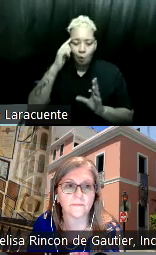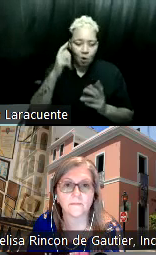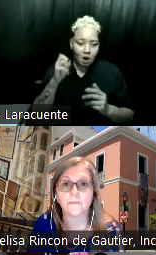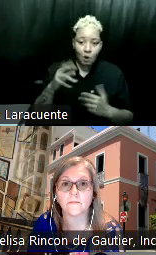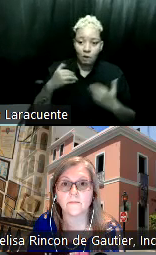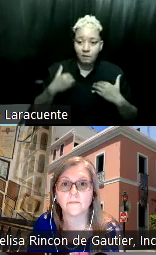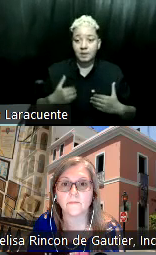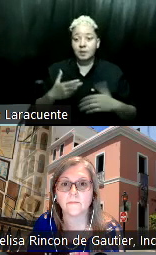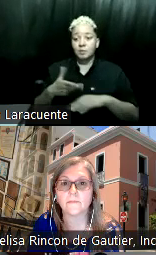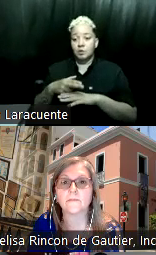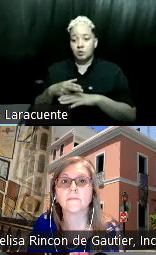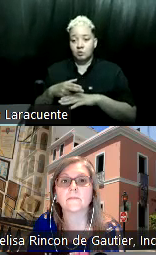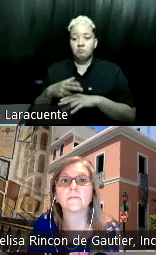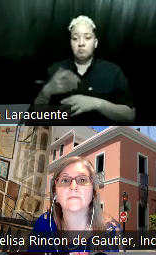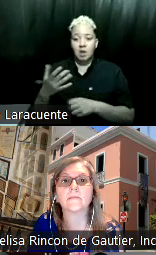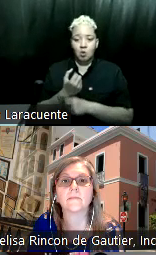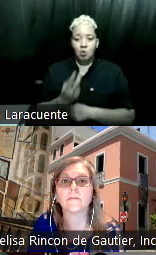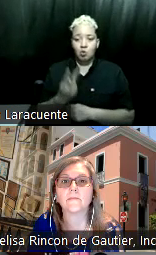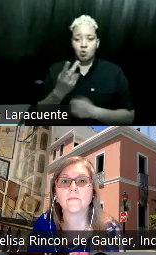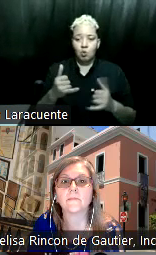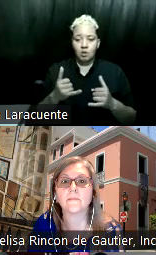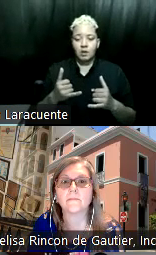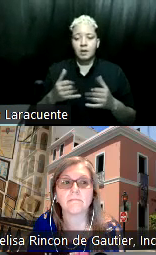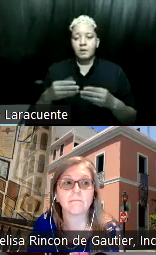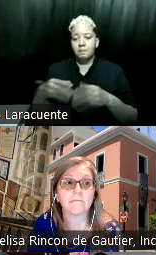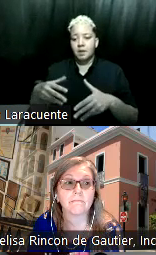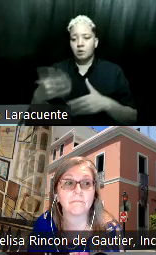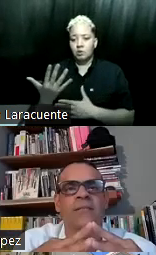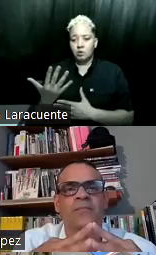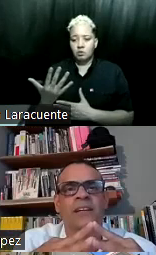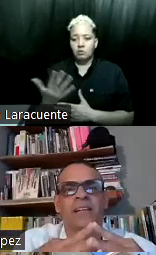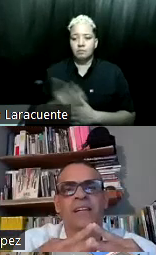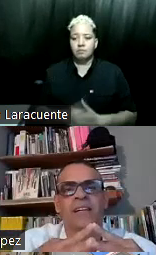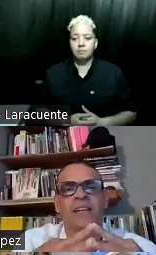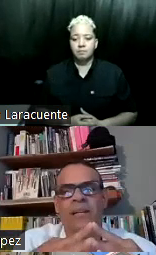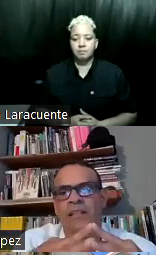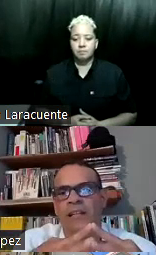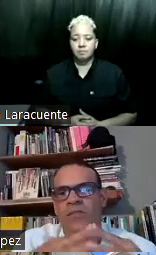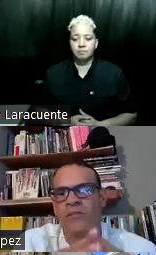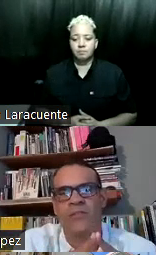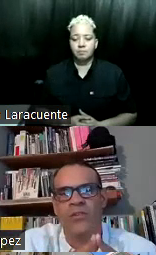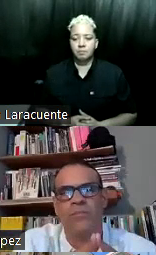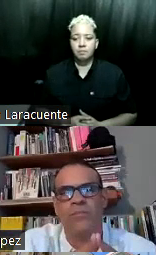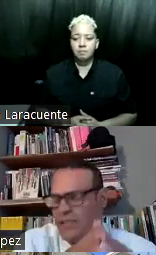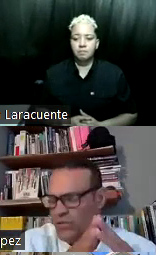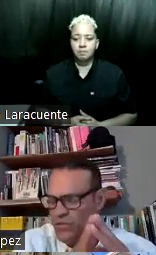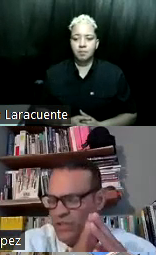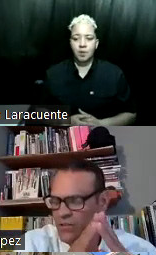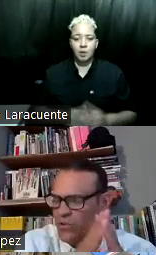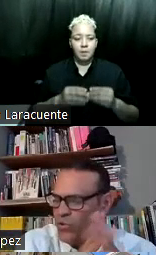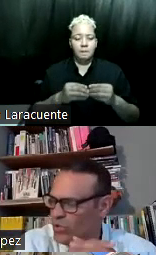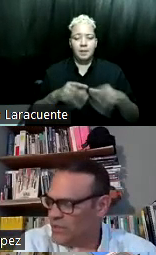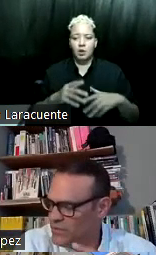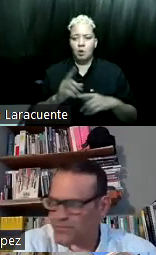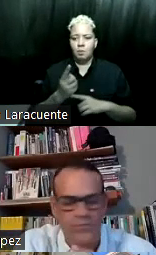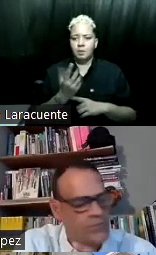Puerto Rico ganó 2 juegos y perdió 5. Eh, de hecho, perdieron los primeros